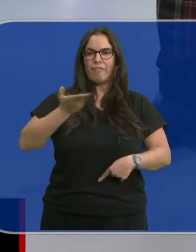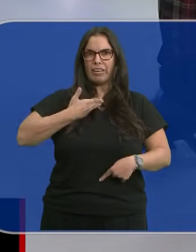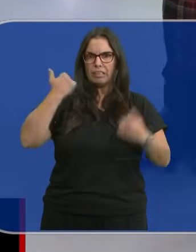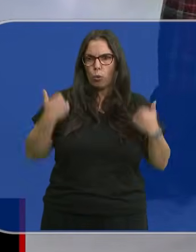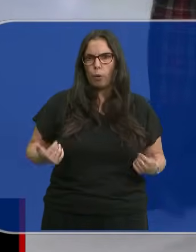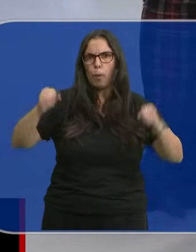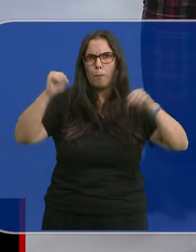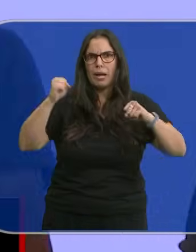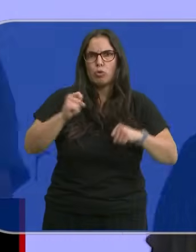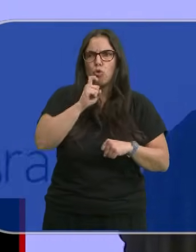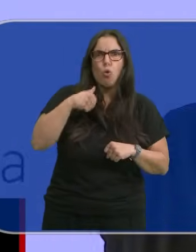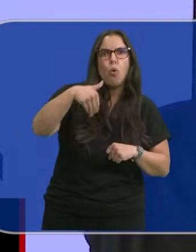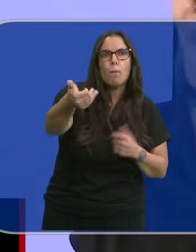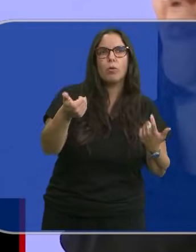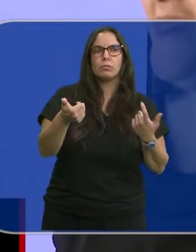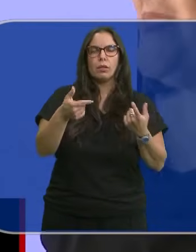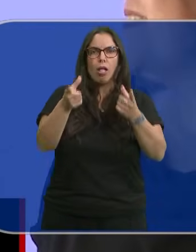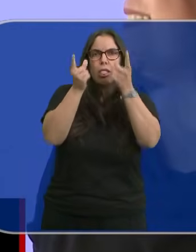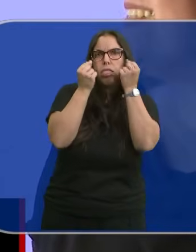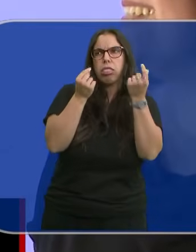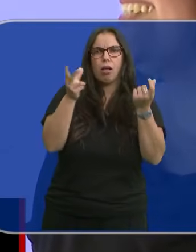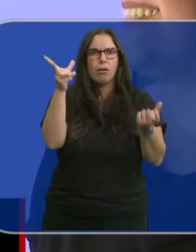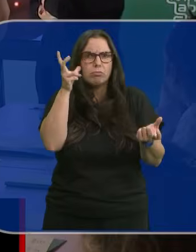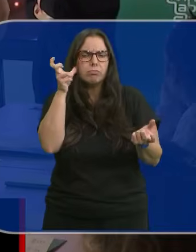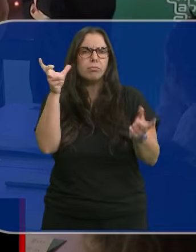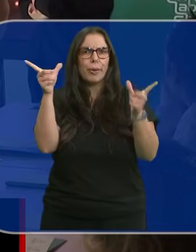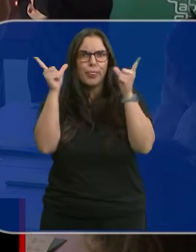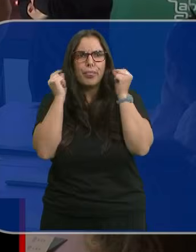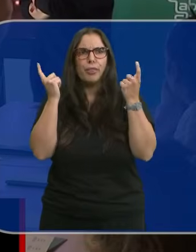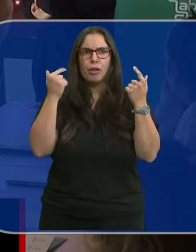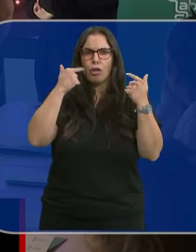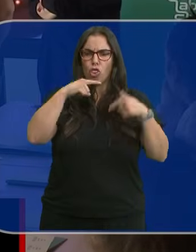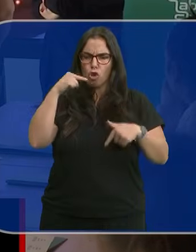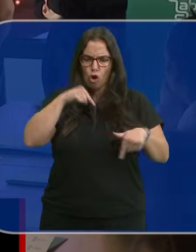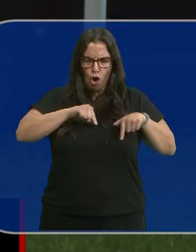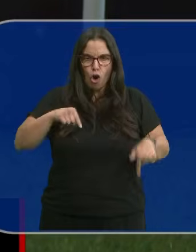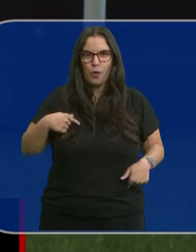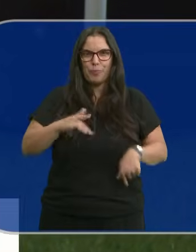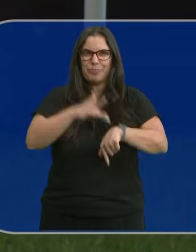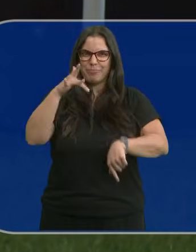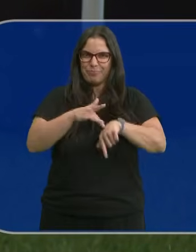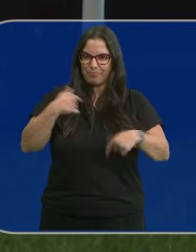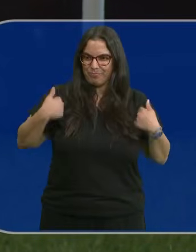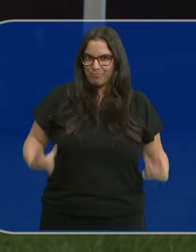personas mayores. Pérdida de visión, audición, dolores o rigidez son algunas de las sensaciones.